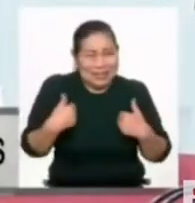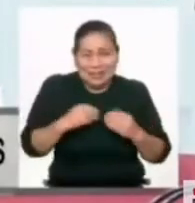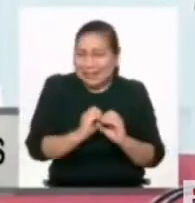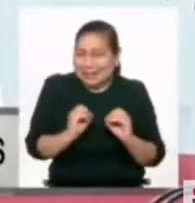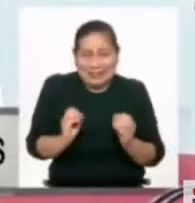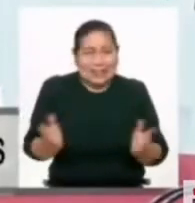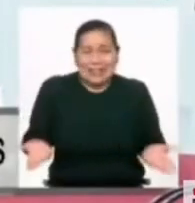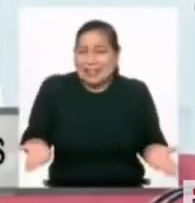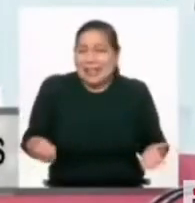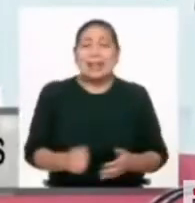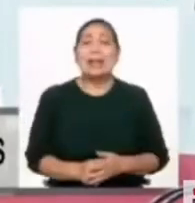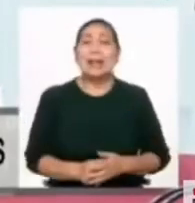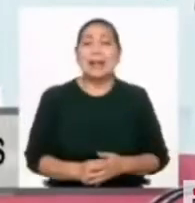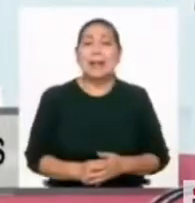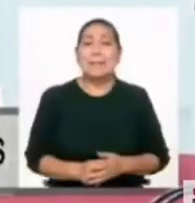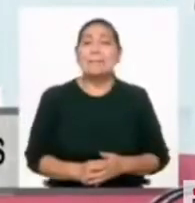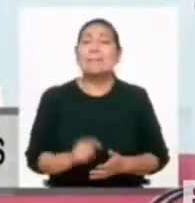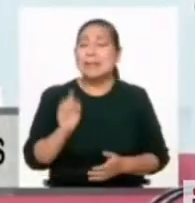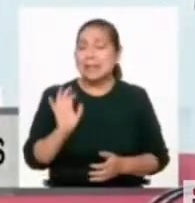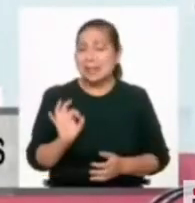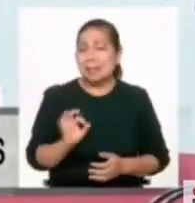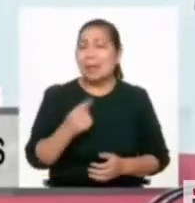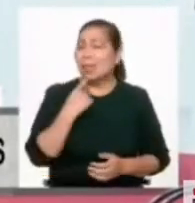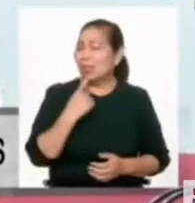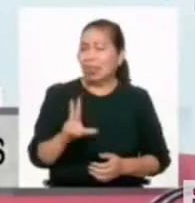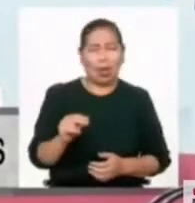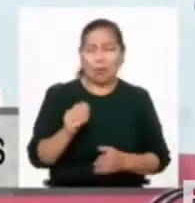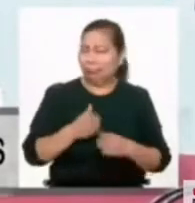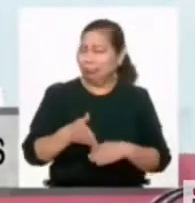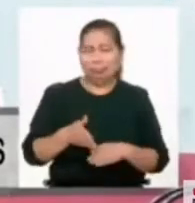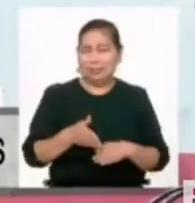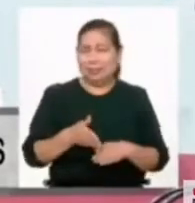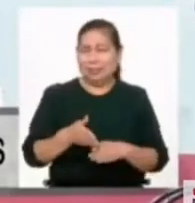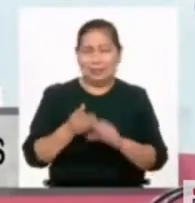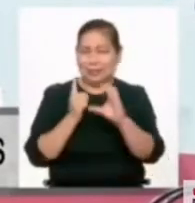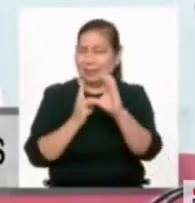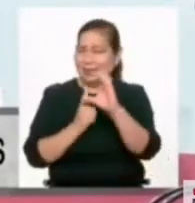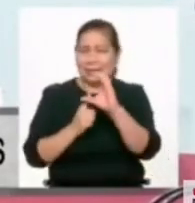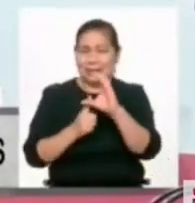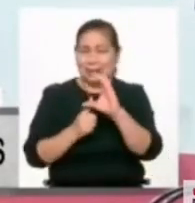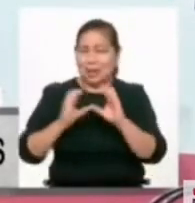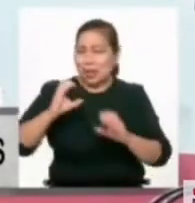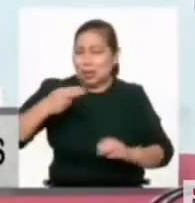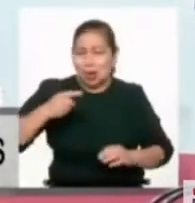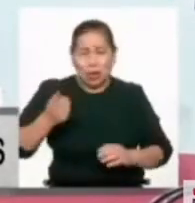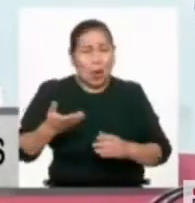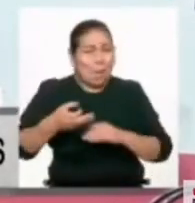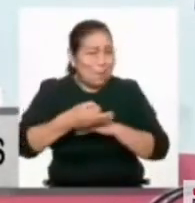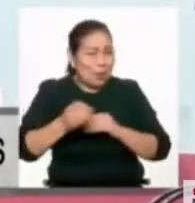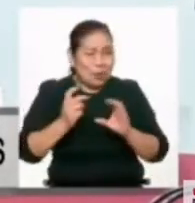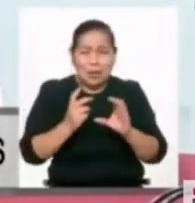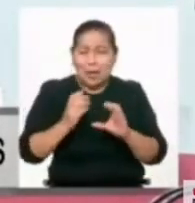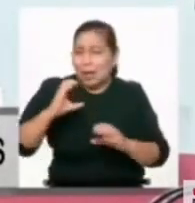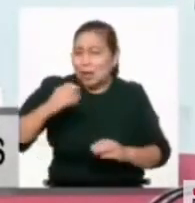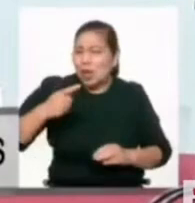tenido entrada, ¿no? El senderismo no ingresó a la ciudad de Chota o a la provincia